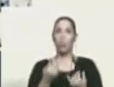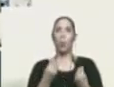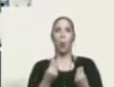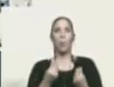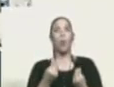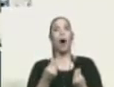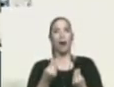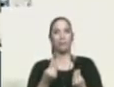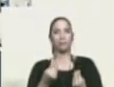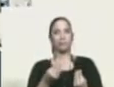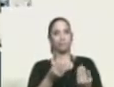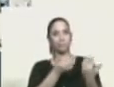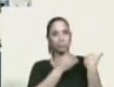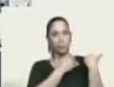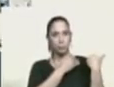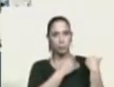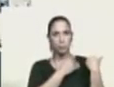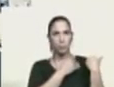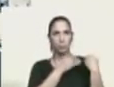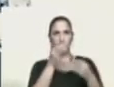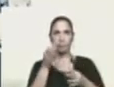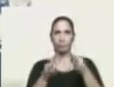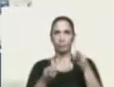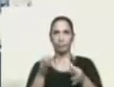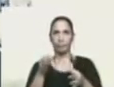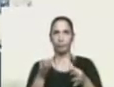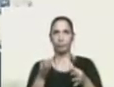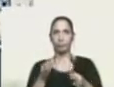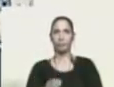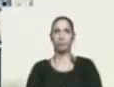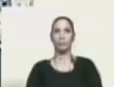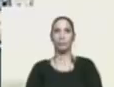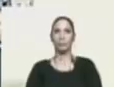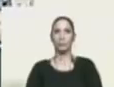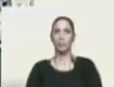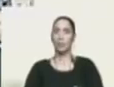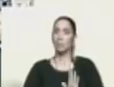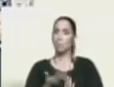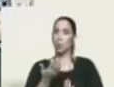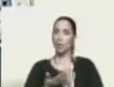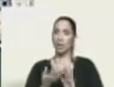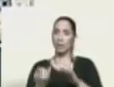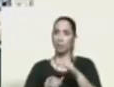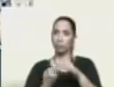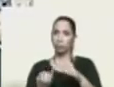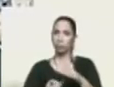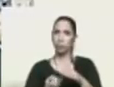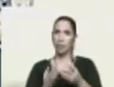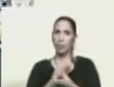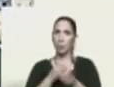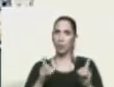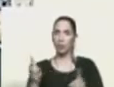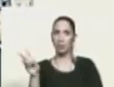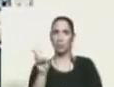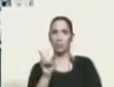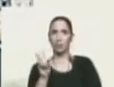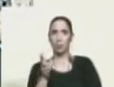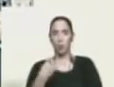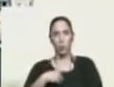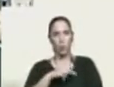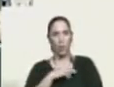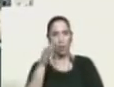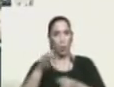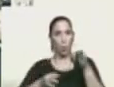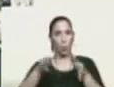República. Un hecho que marca un hito en esta institución clave para la democracia venezolana y para nuestra justicia,